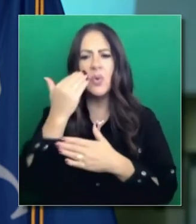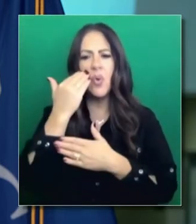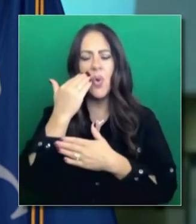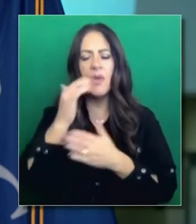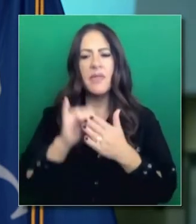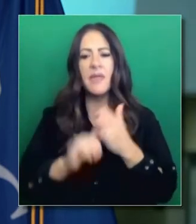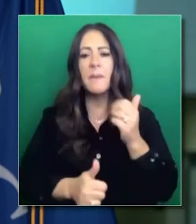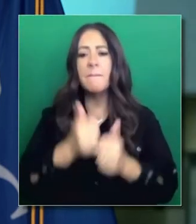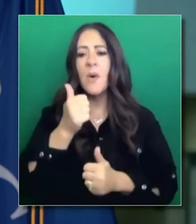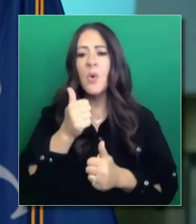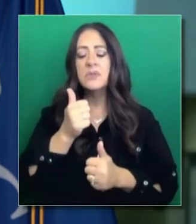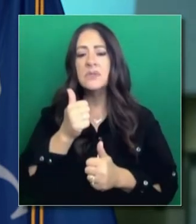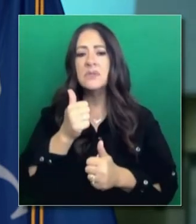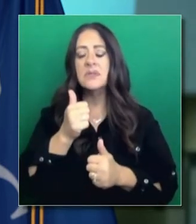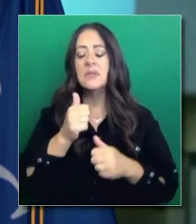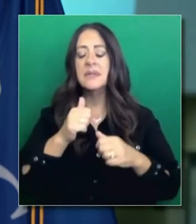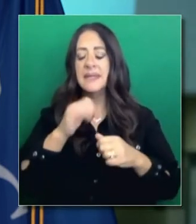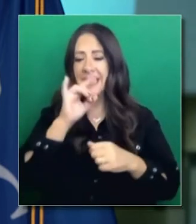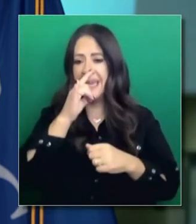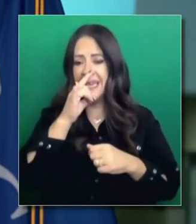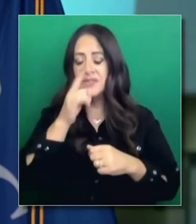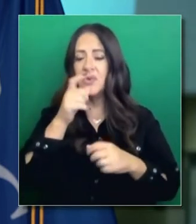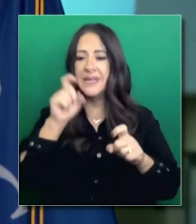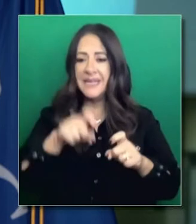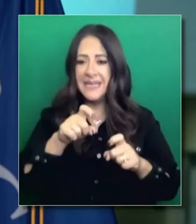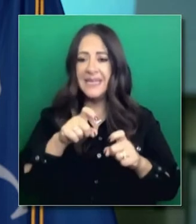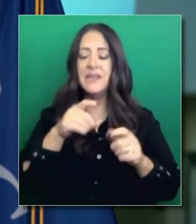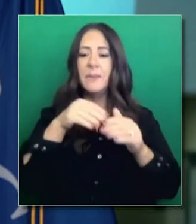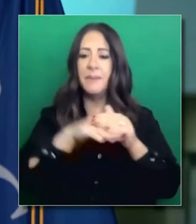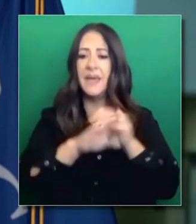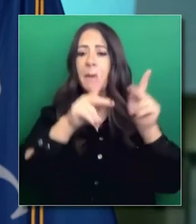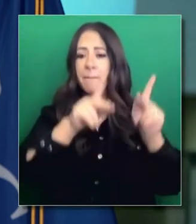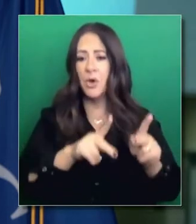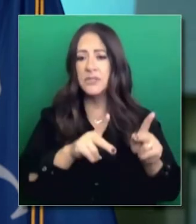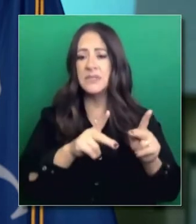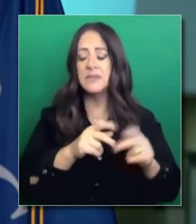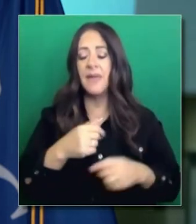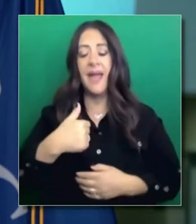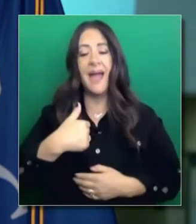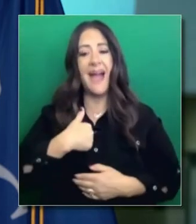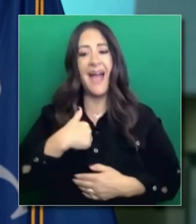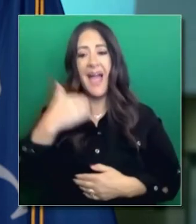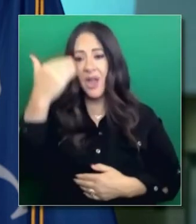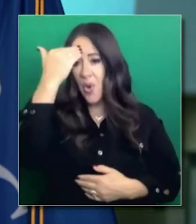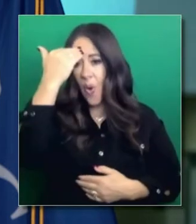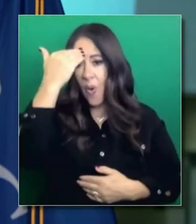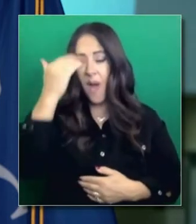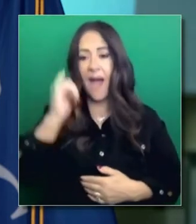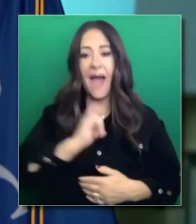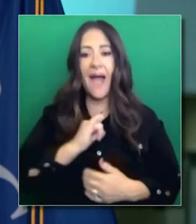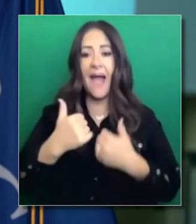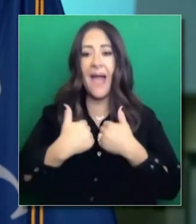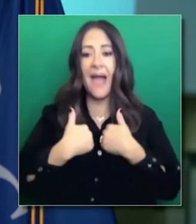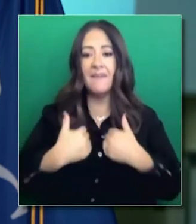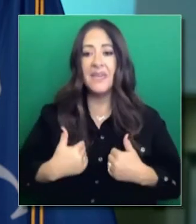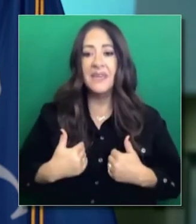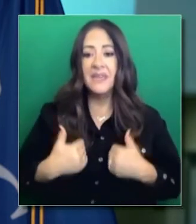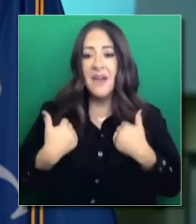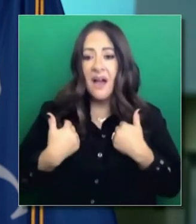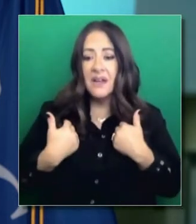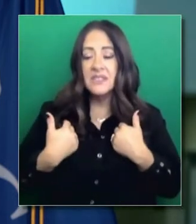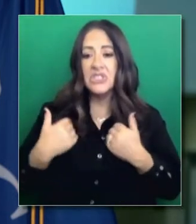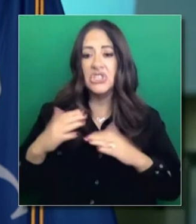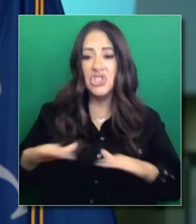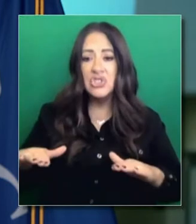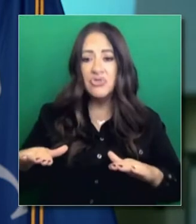entrar en fases a aprendizaje en persona. Y reitero que como padre de niños jóvenes, la